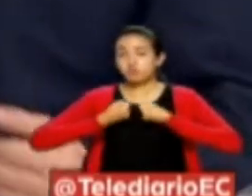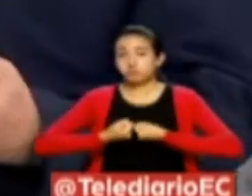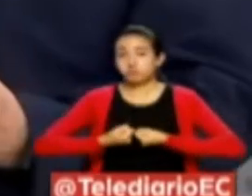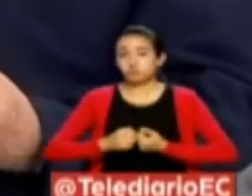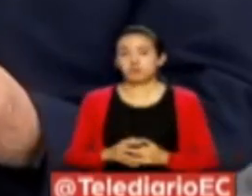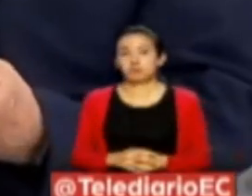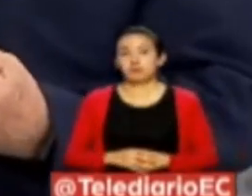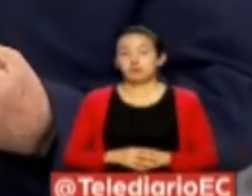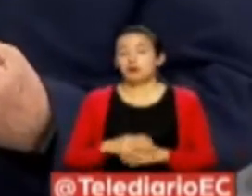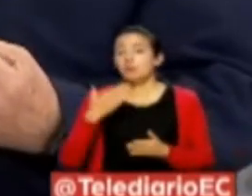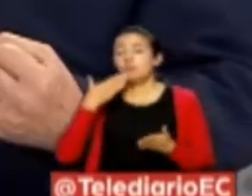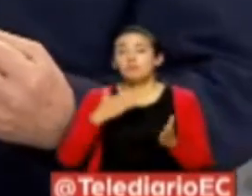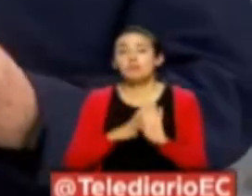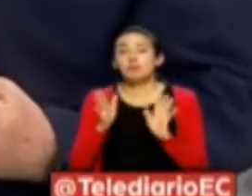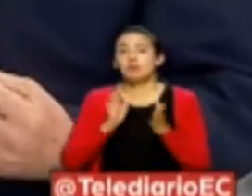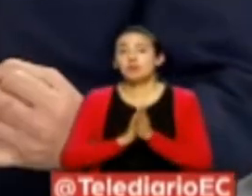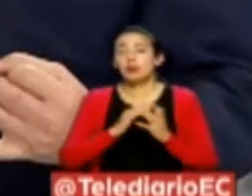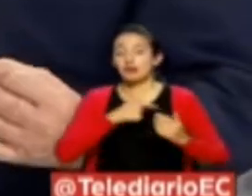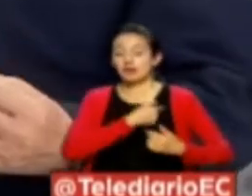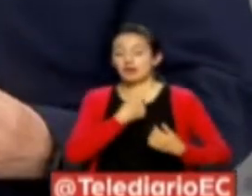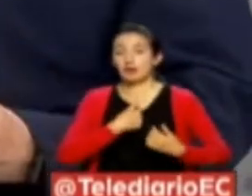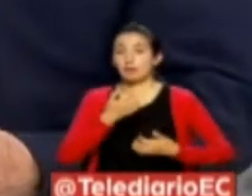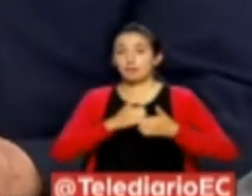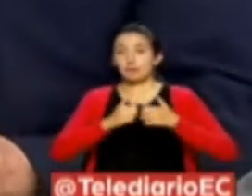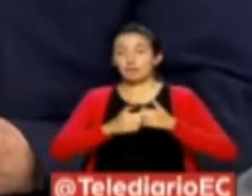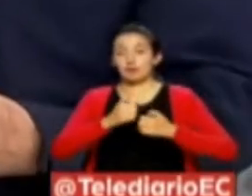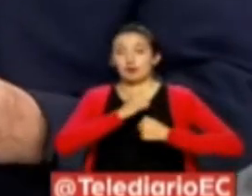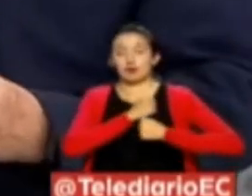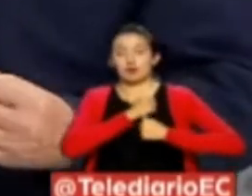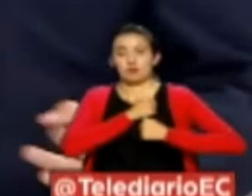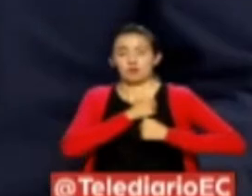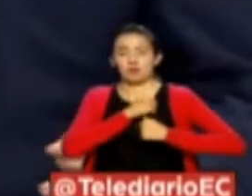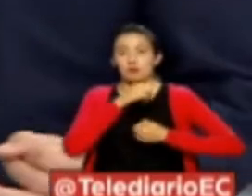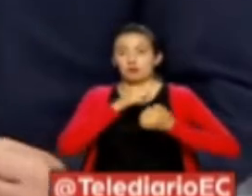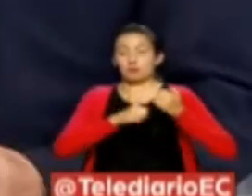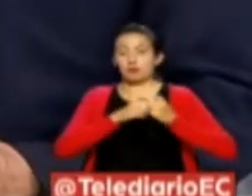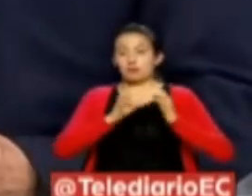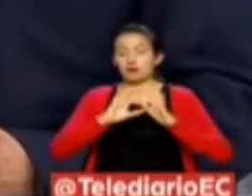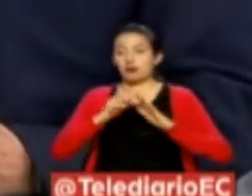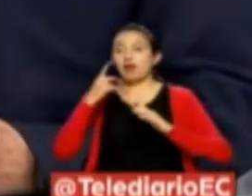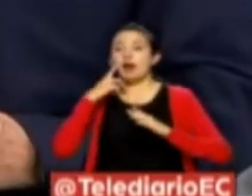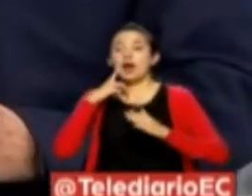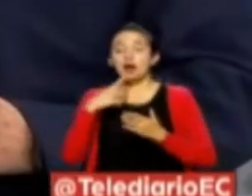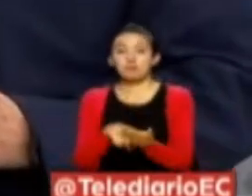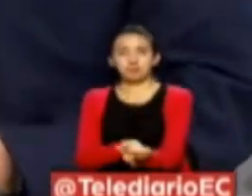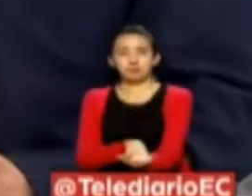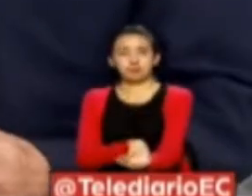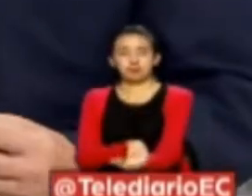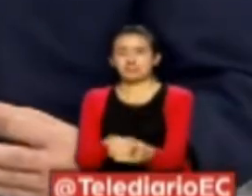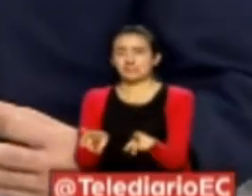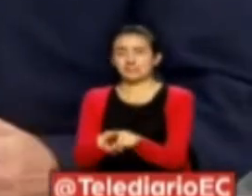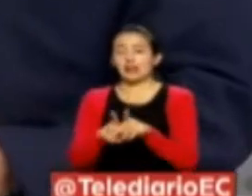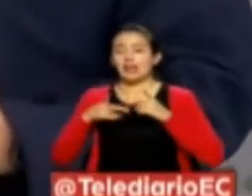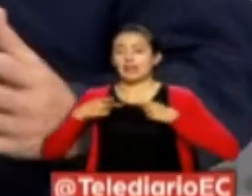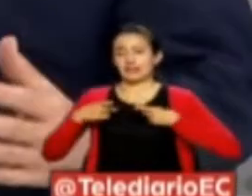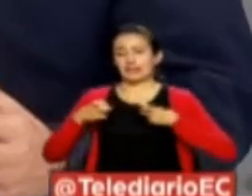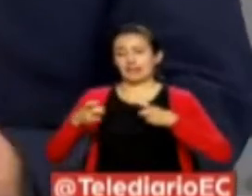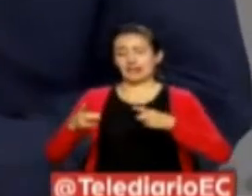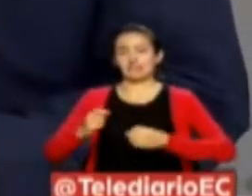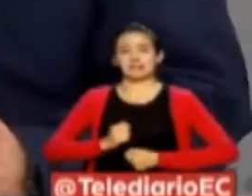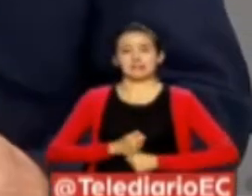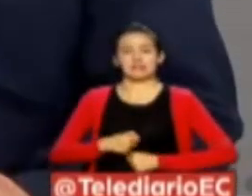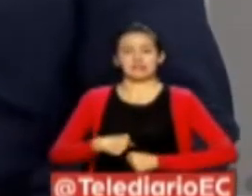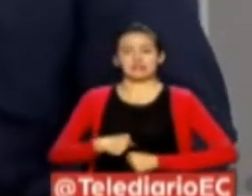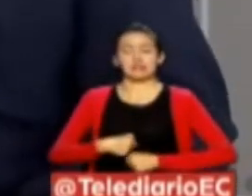ecuatoriana estamos hablando de enfermedades cardiovasculares un repunte de la diabetes cáncer gástrico en fin